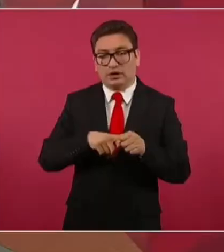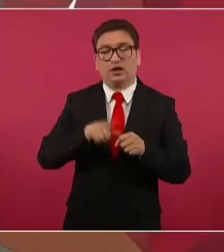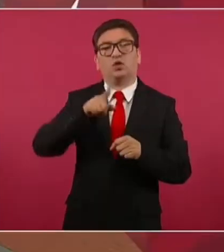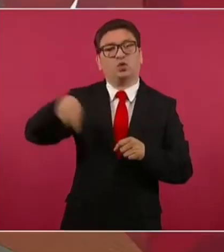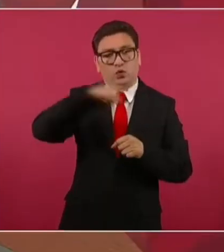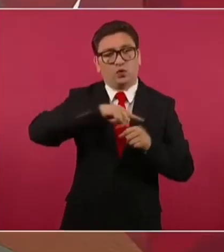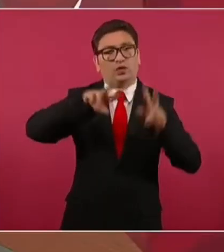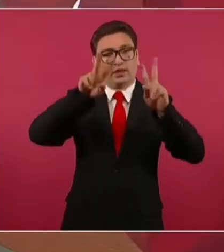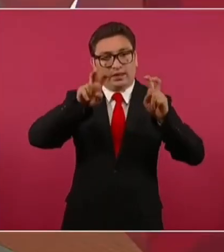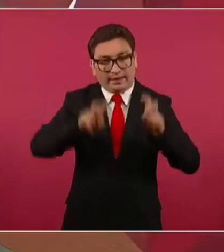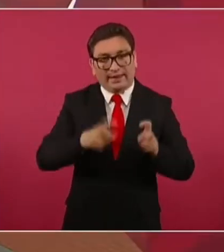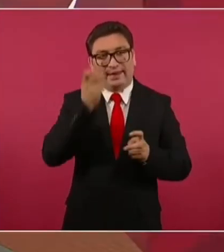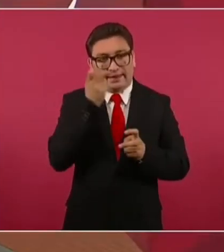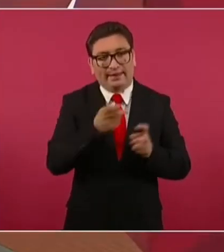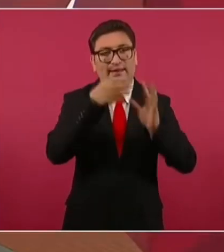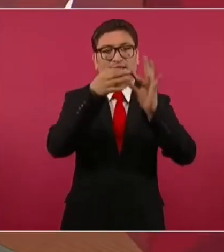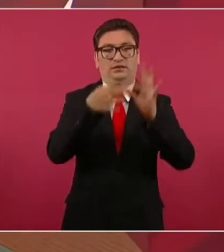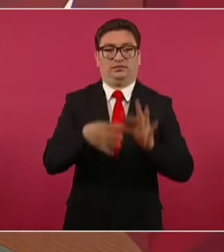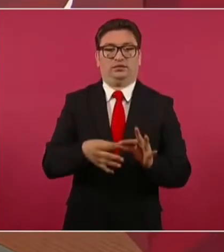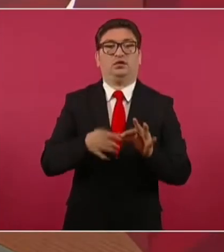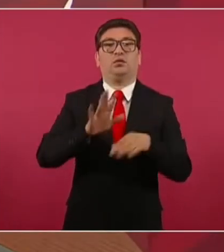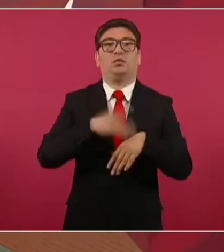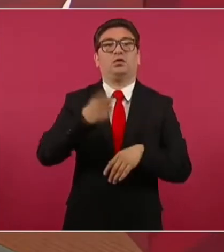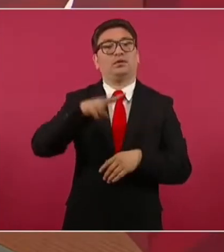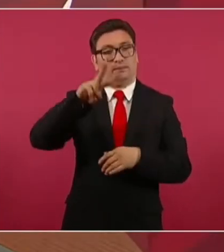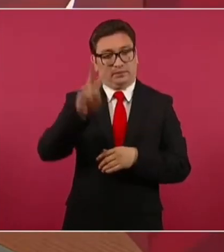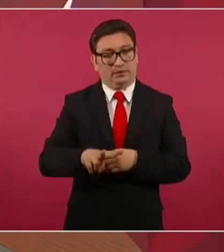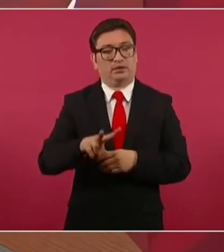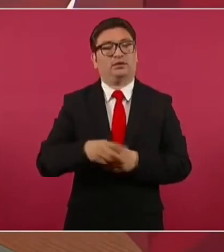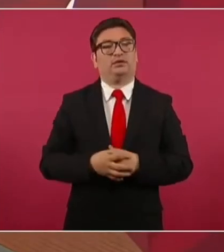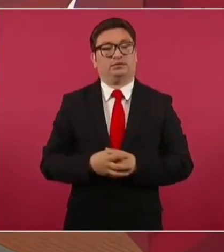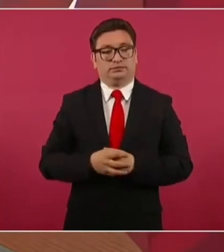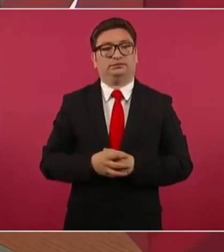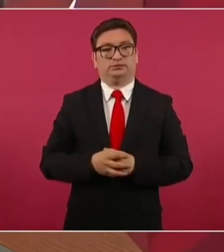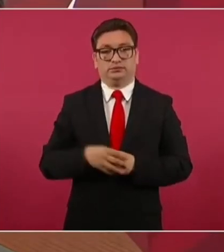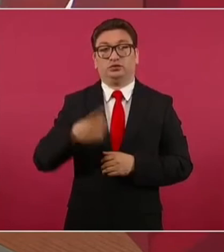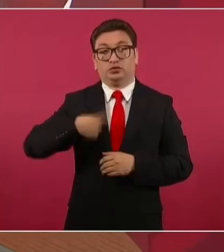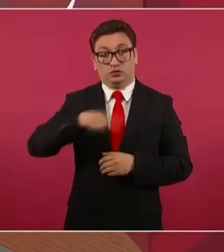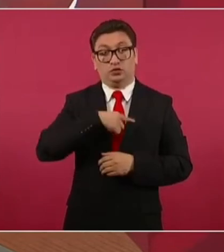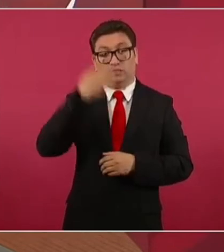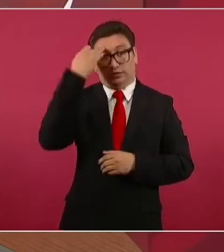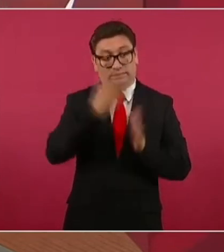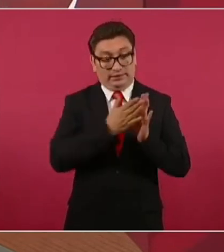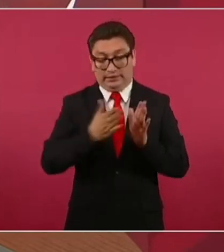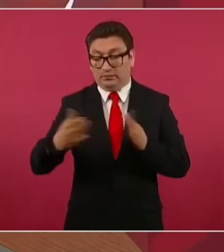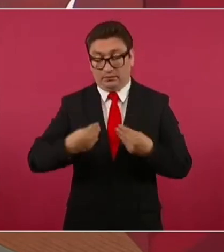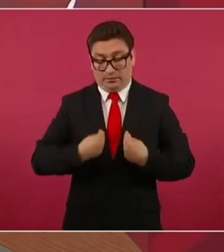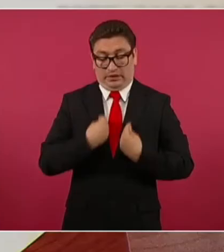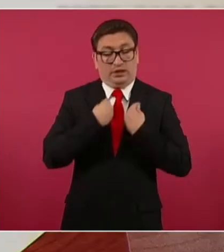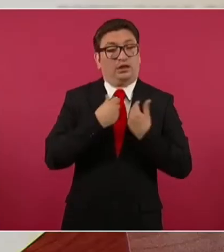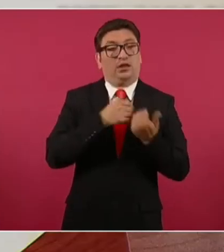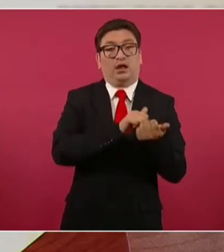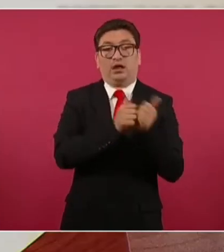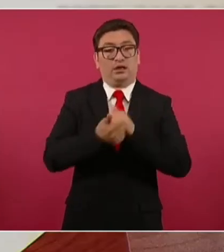traten estos temas, porque realmente estamos viviendo tiempos de transformación, de